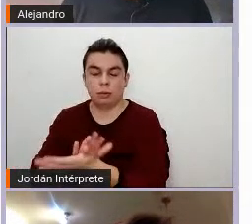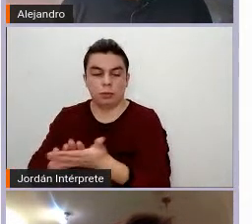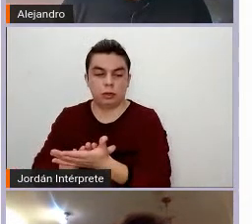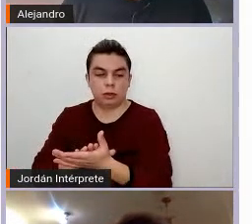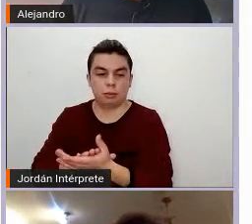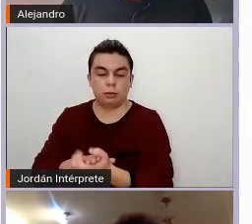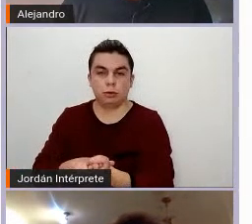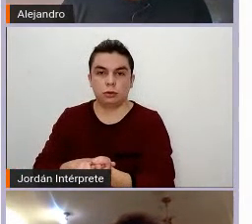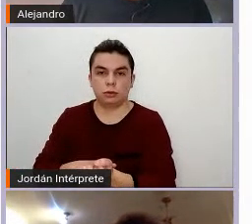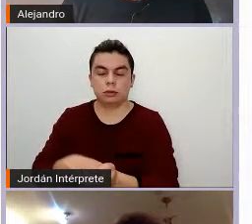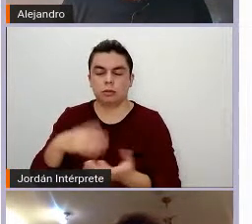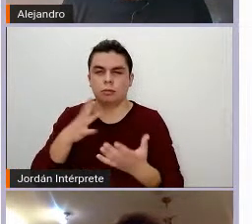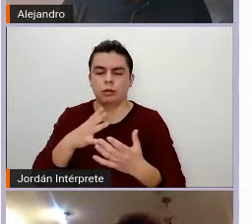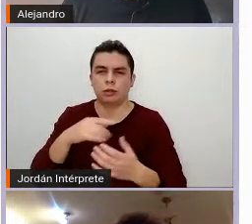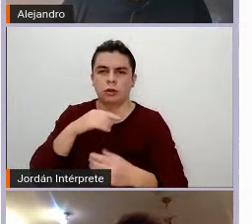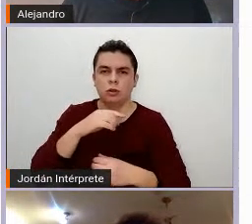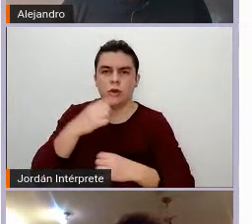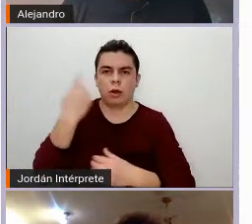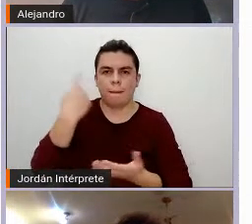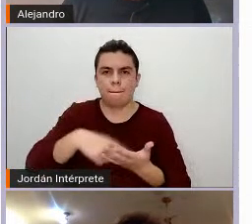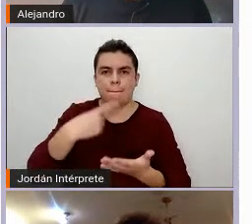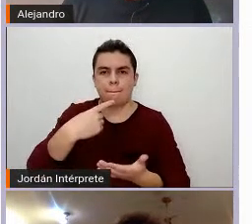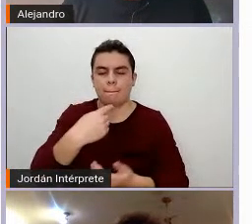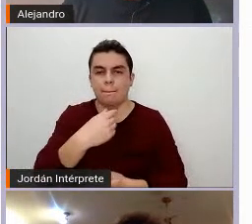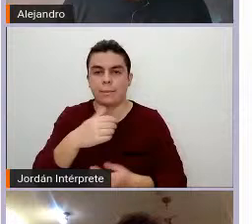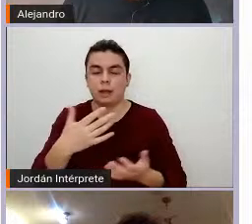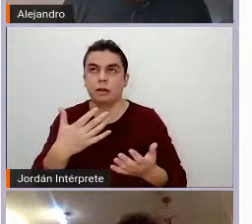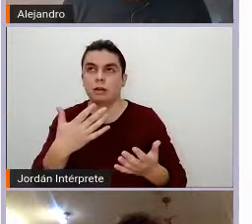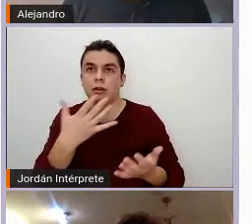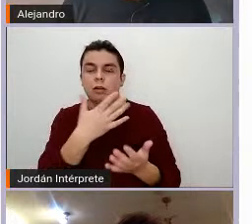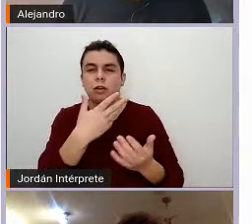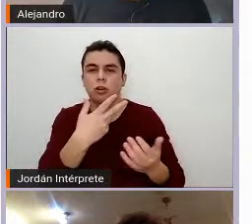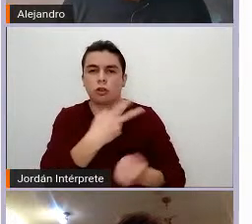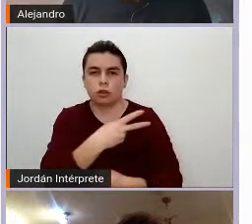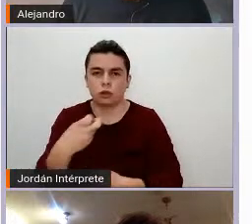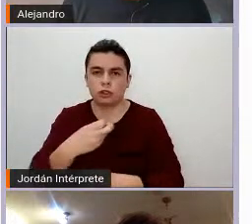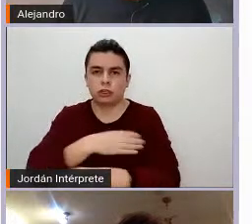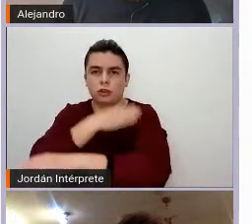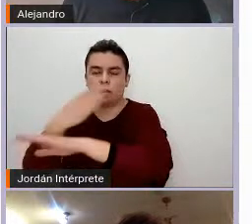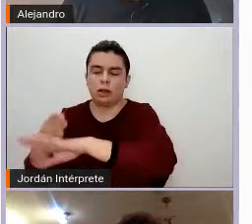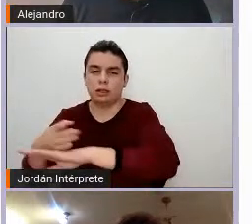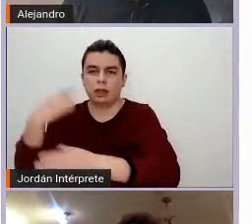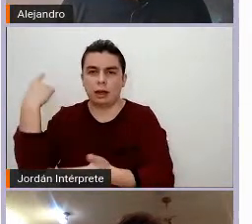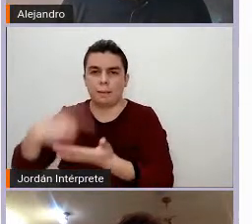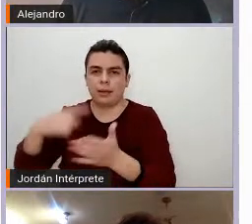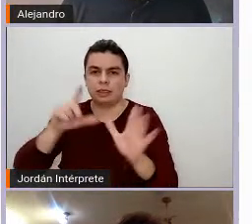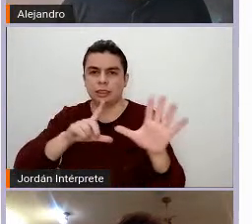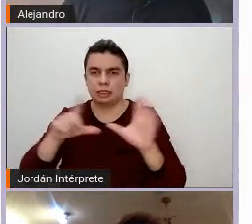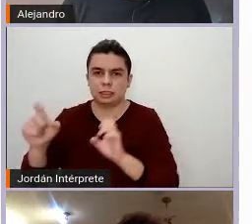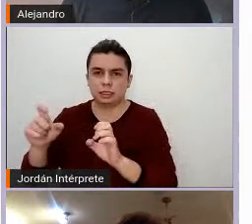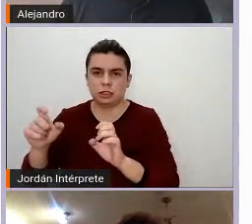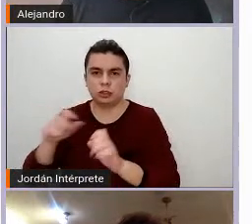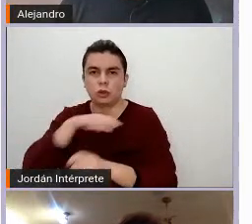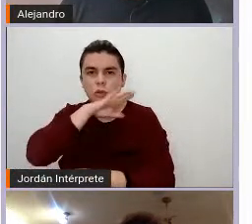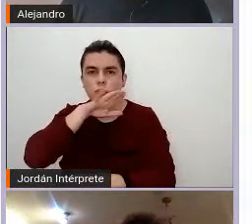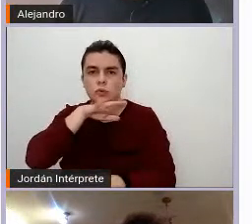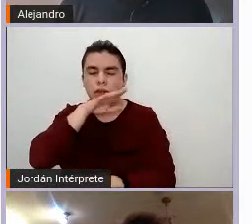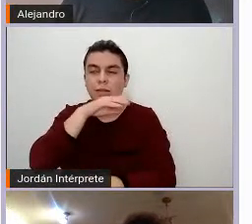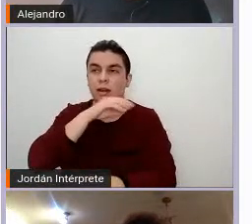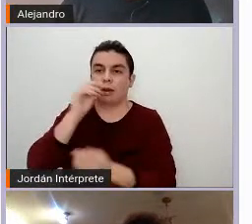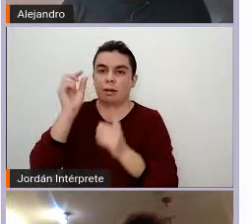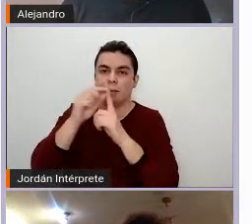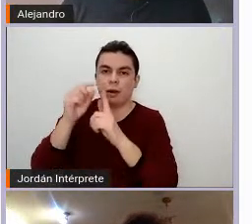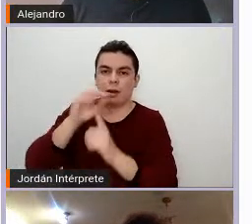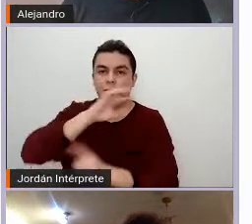entre los siglos XIII y XVI se utilizó ampliamente el término de origen latino coloratura, color, para